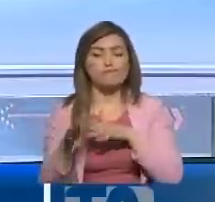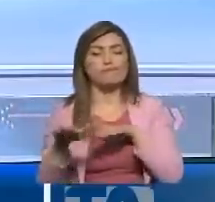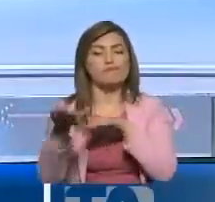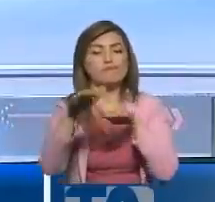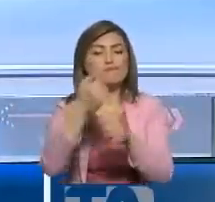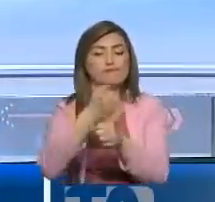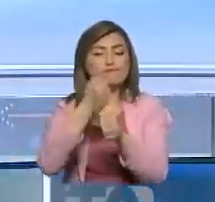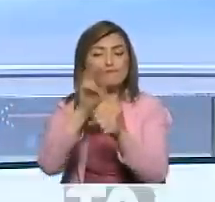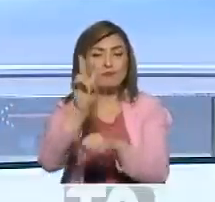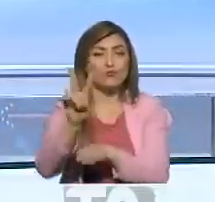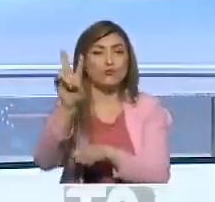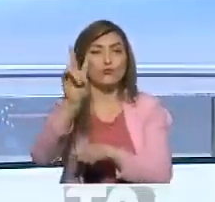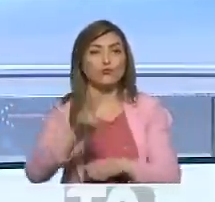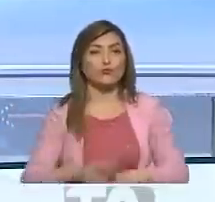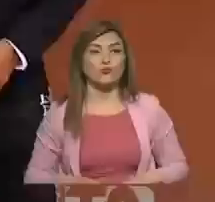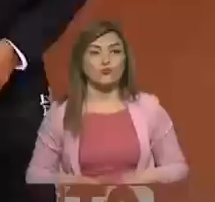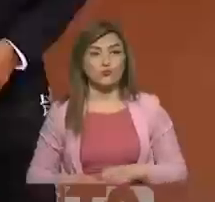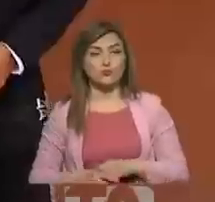viernes.